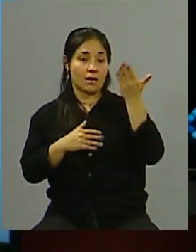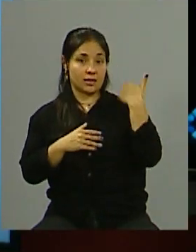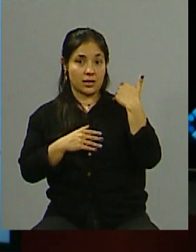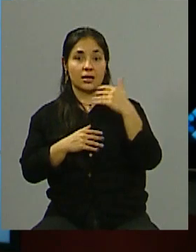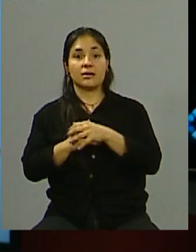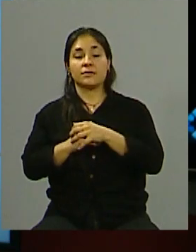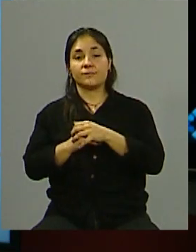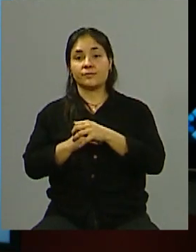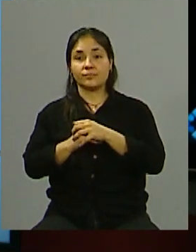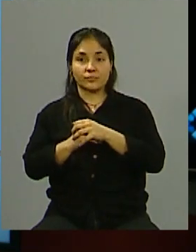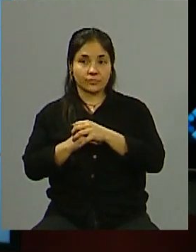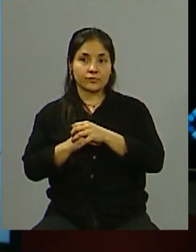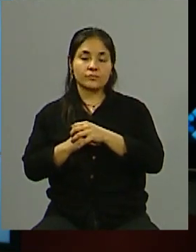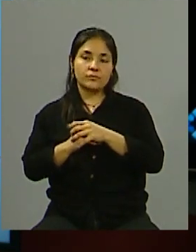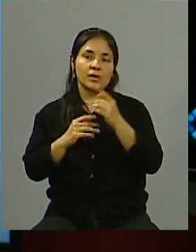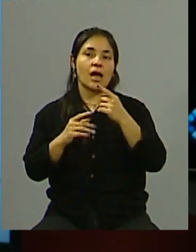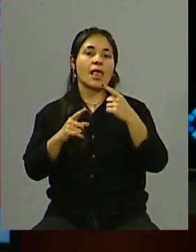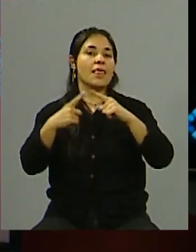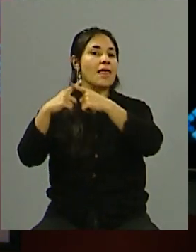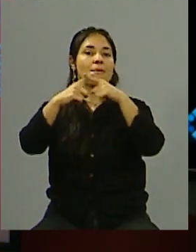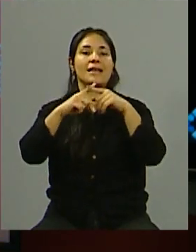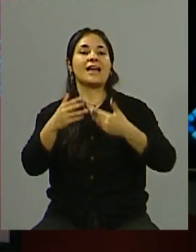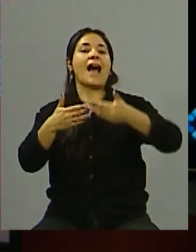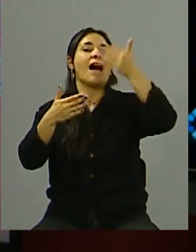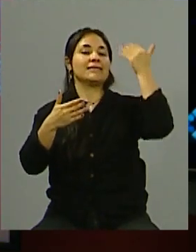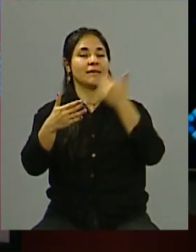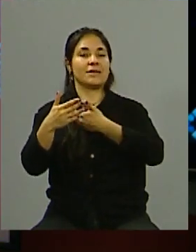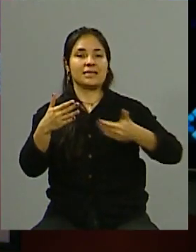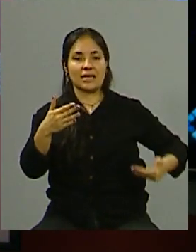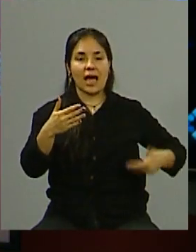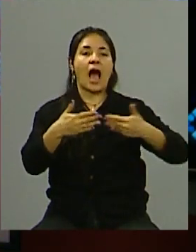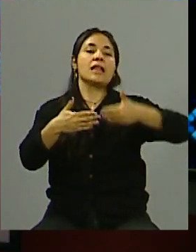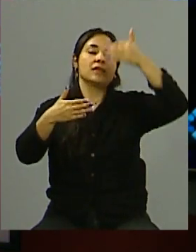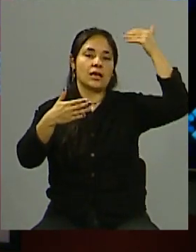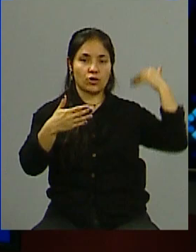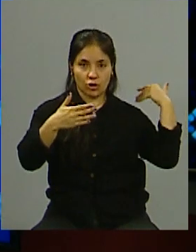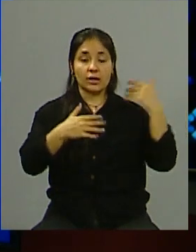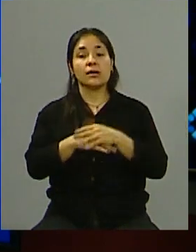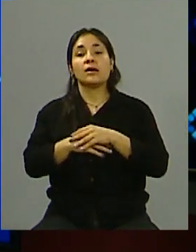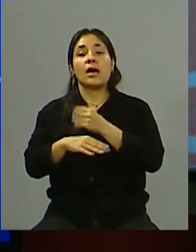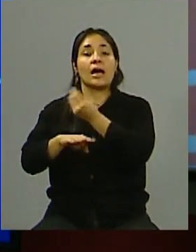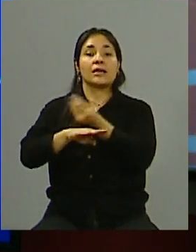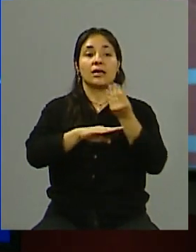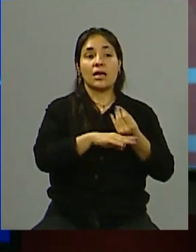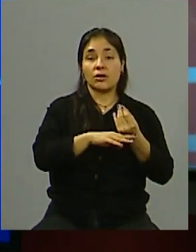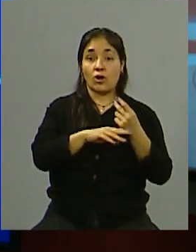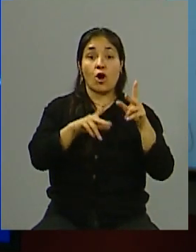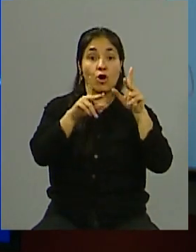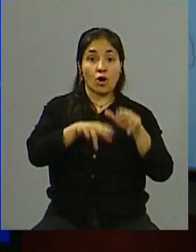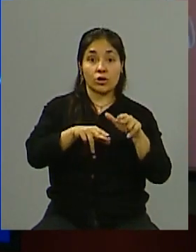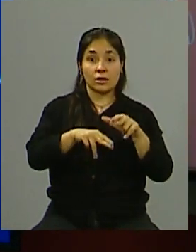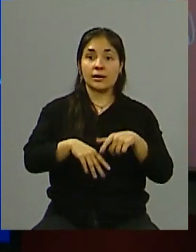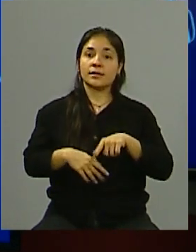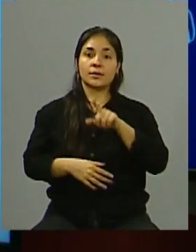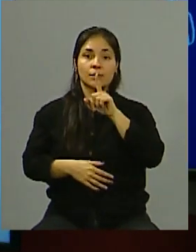mención al anterior debate de presidentes en la Argentina, los candidatos en los cortes tenían que